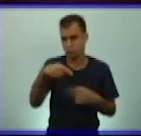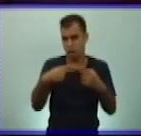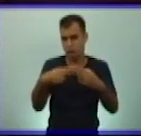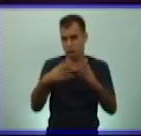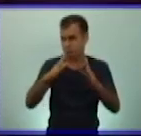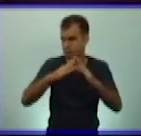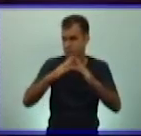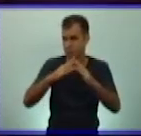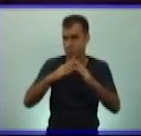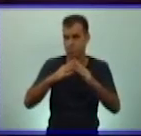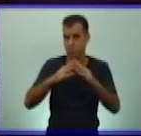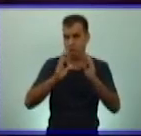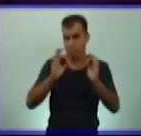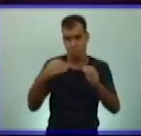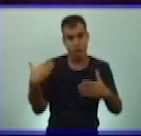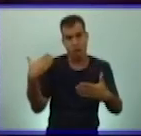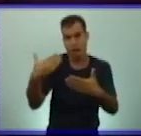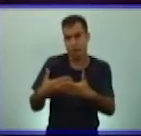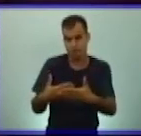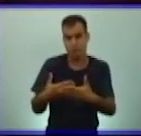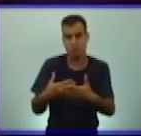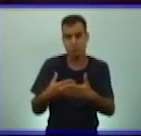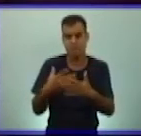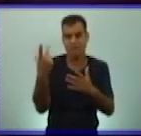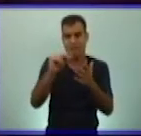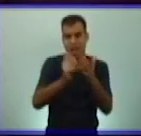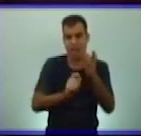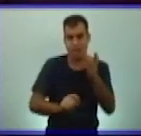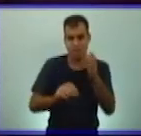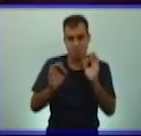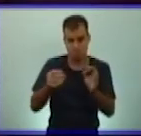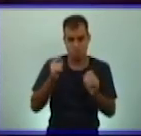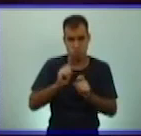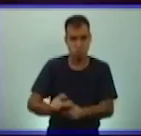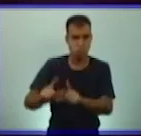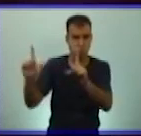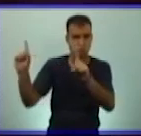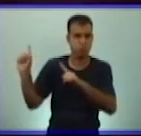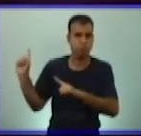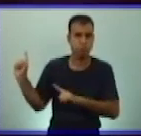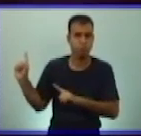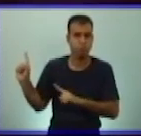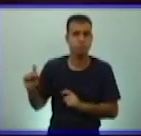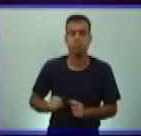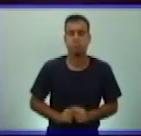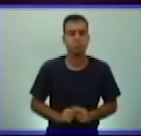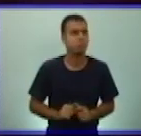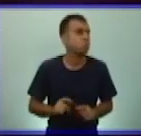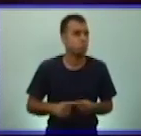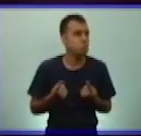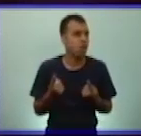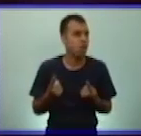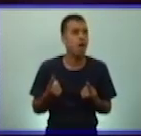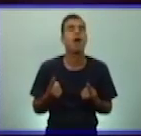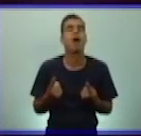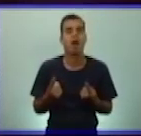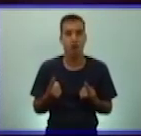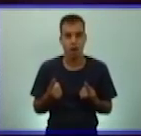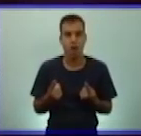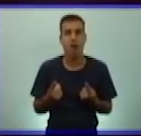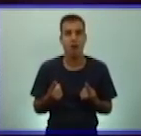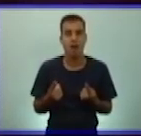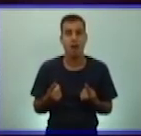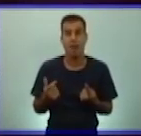formalidad, como lo ha hecho hasta ahora, estos ejercicios que aparecen en la diapositiva, porque serían la manera